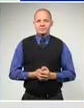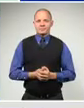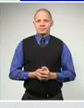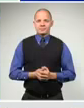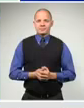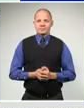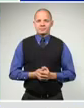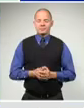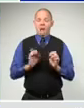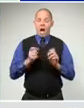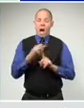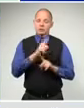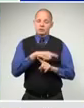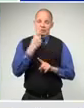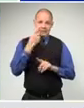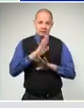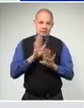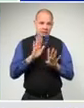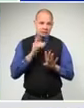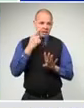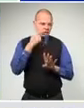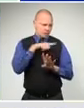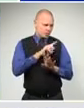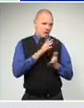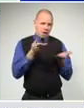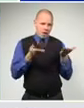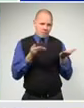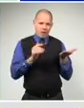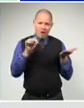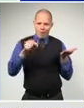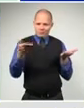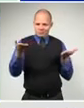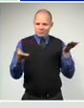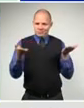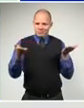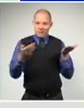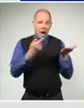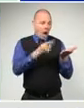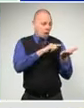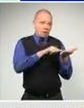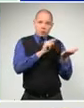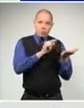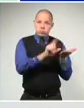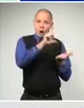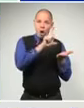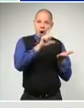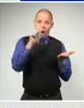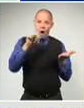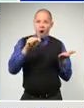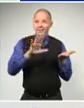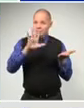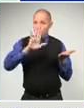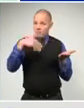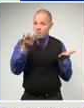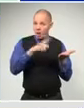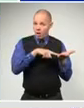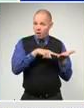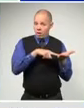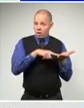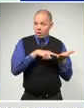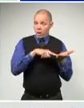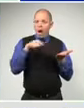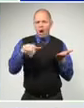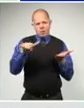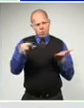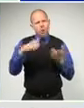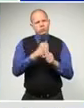incluso en el día de ayer incrementa en comparación con el día anterior. 5 más. Este es un territorio que trabaja fuerte,